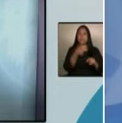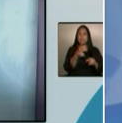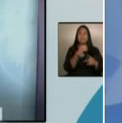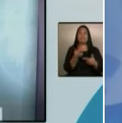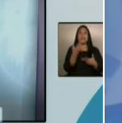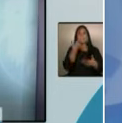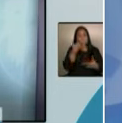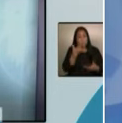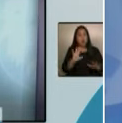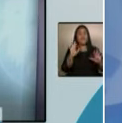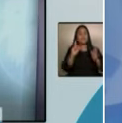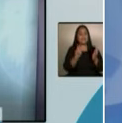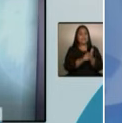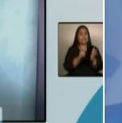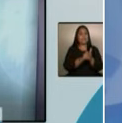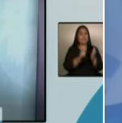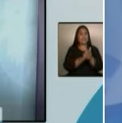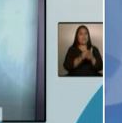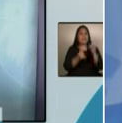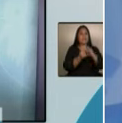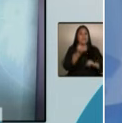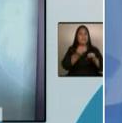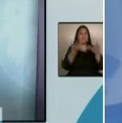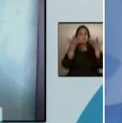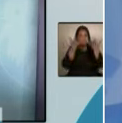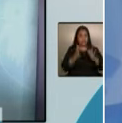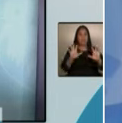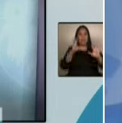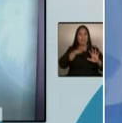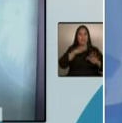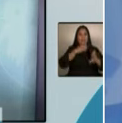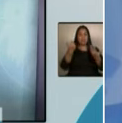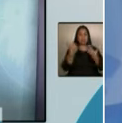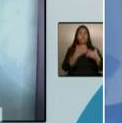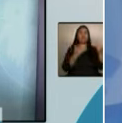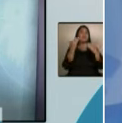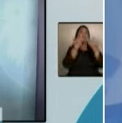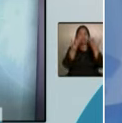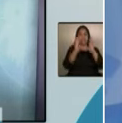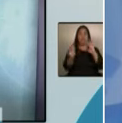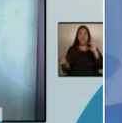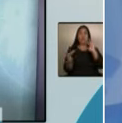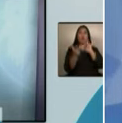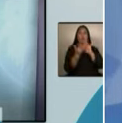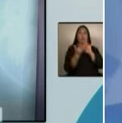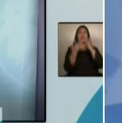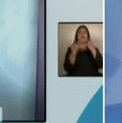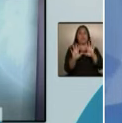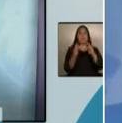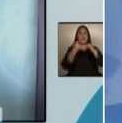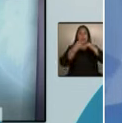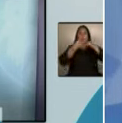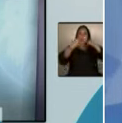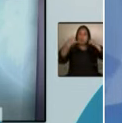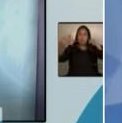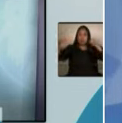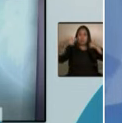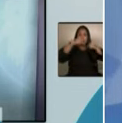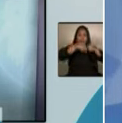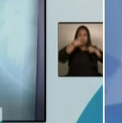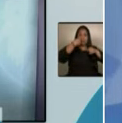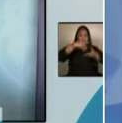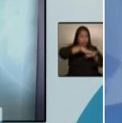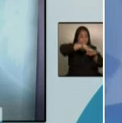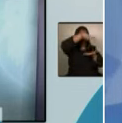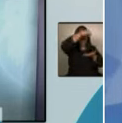finales porque ya fue ya fue construida y conectada la línea que viene desde